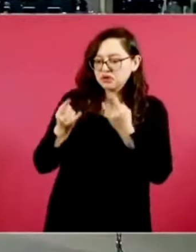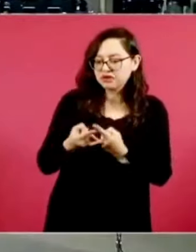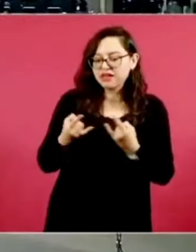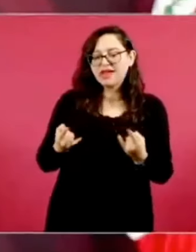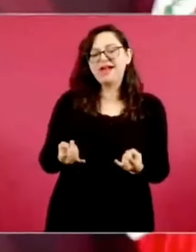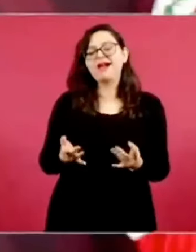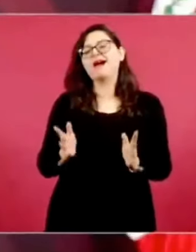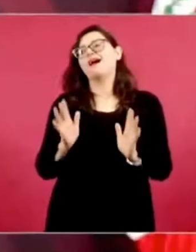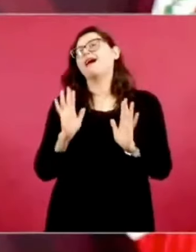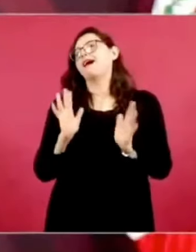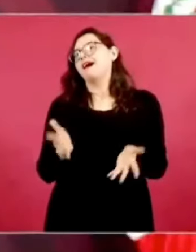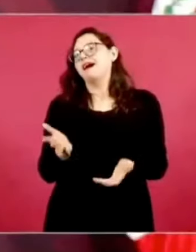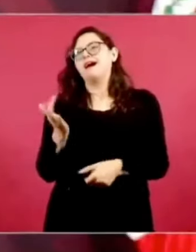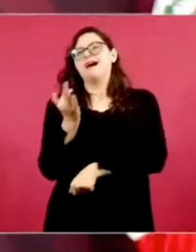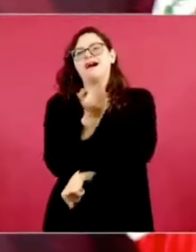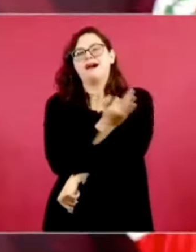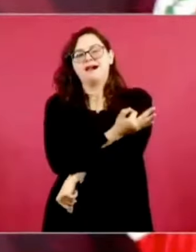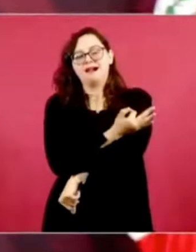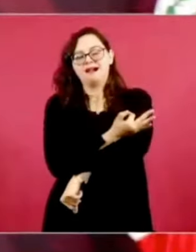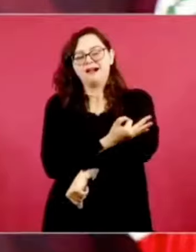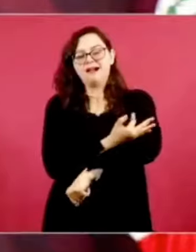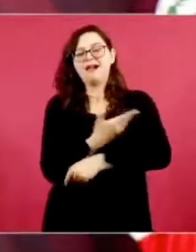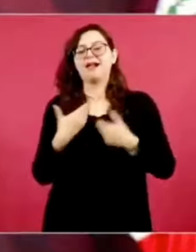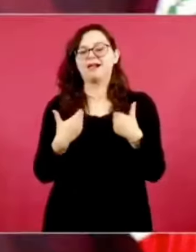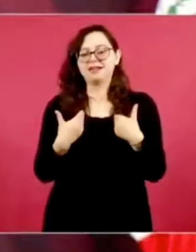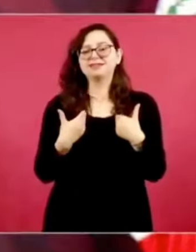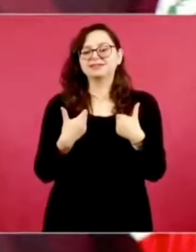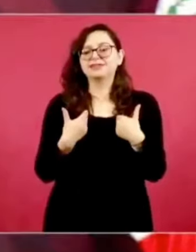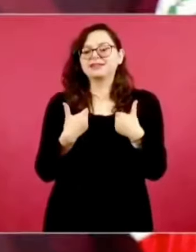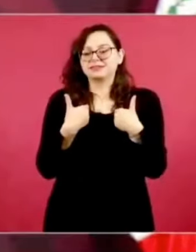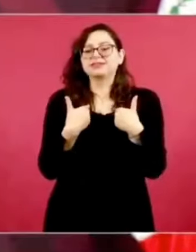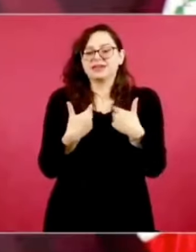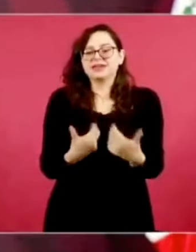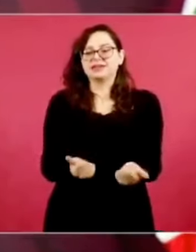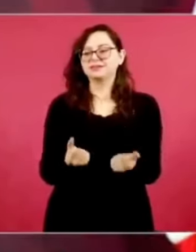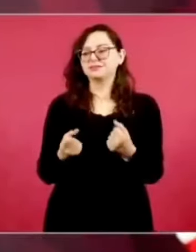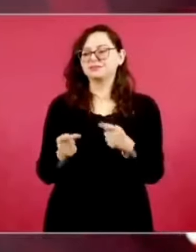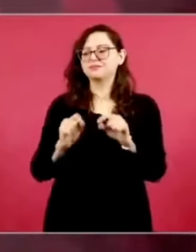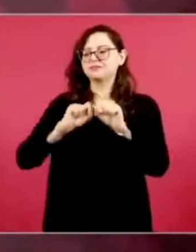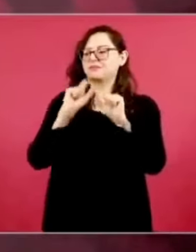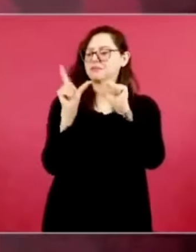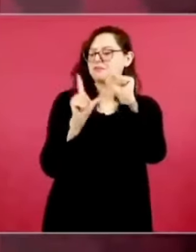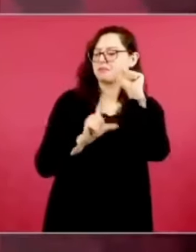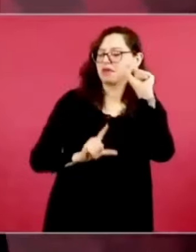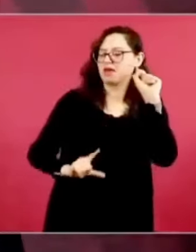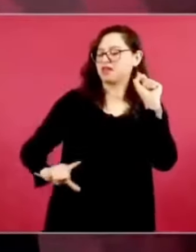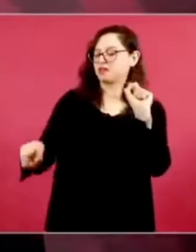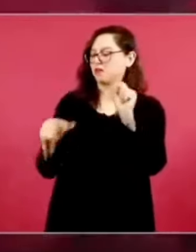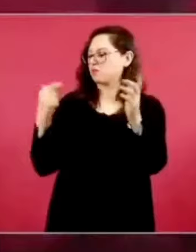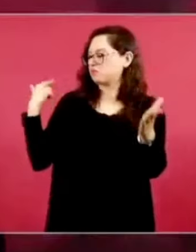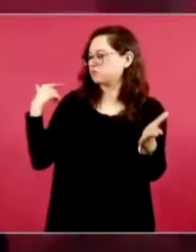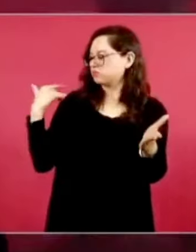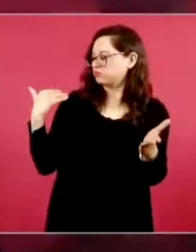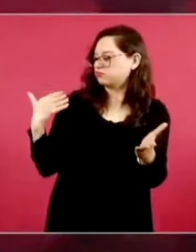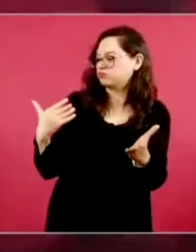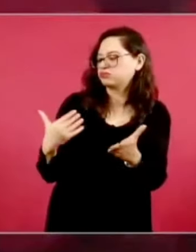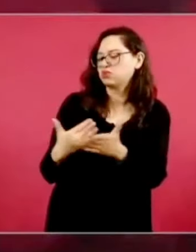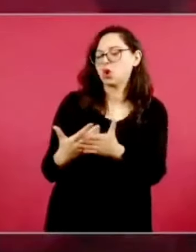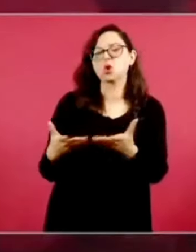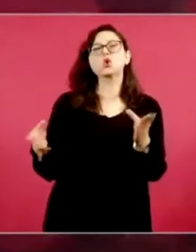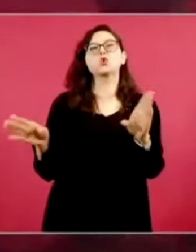también el porqué de nuestro movimiento, ayuda mucho a que se comprenda